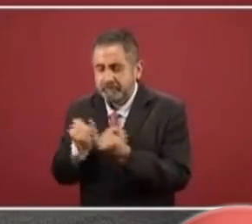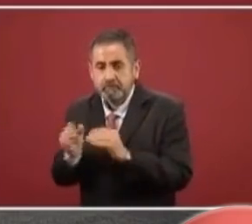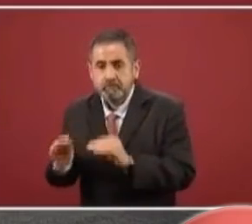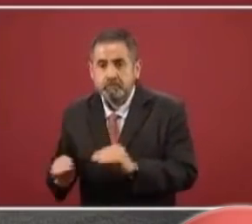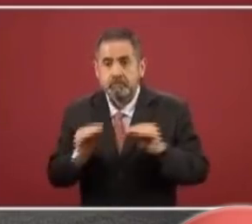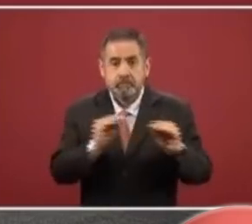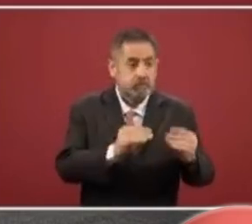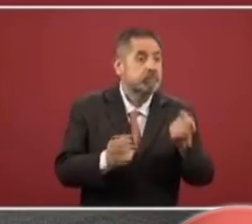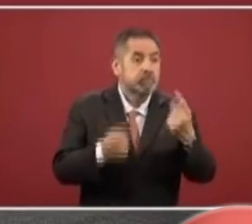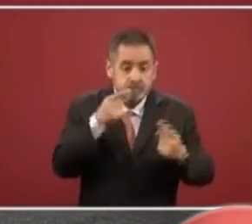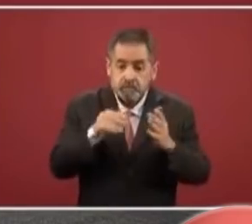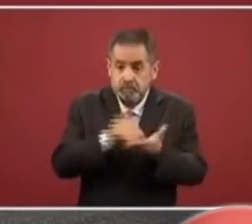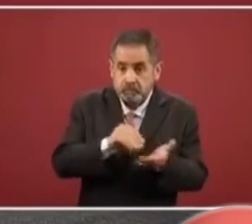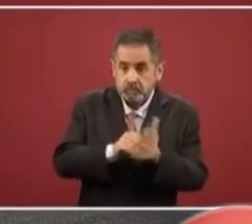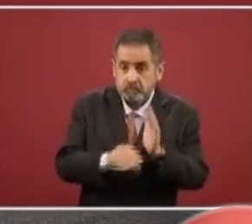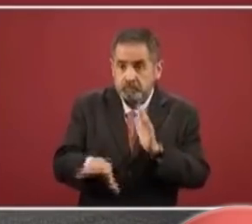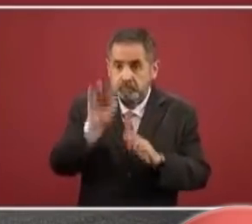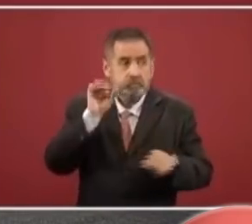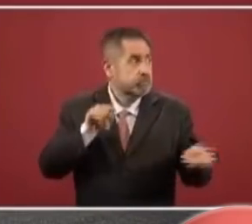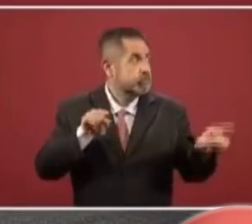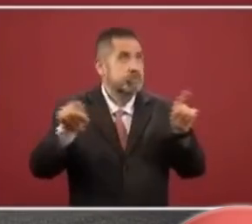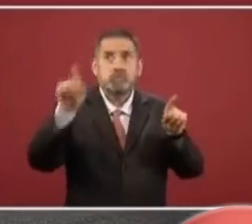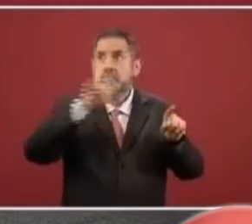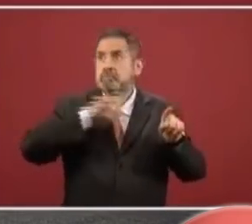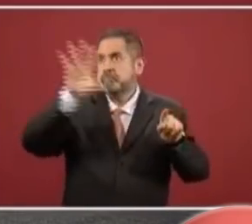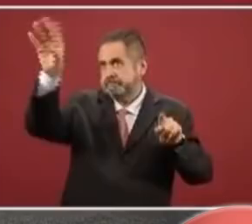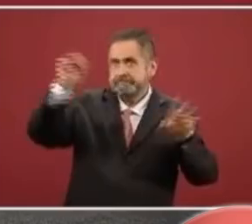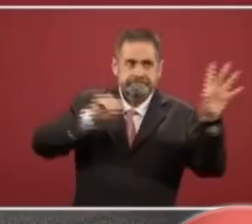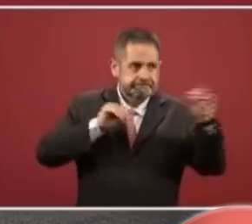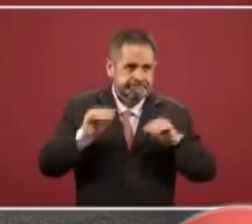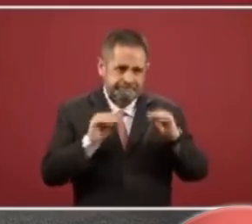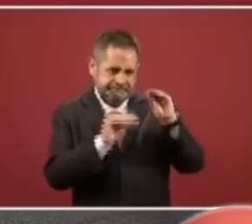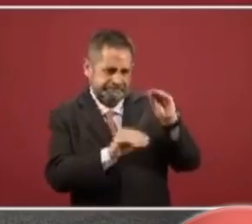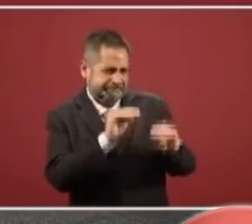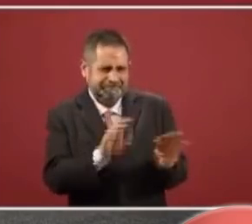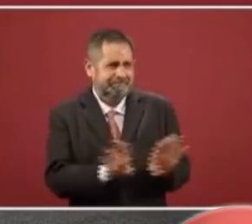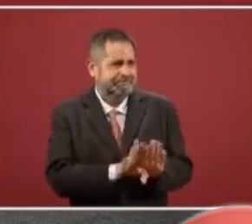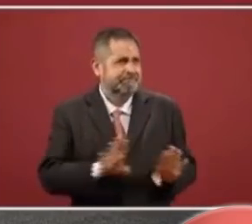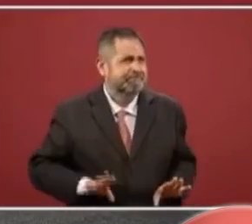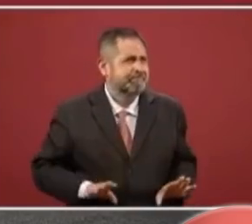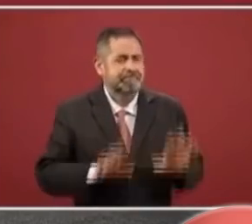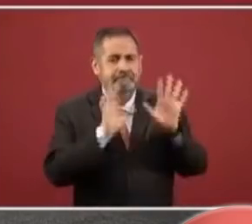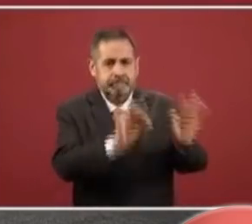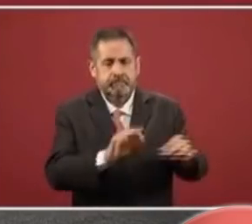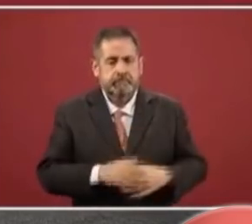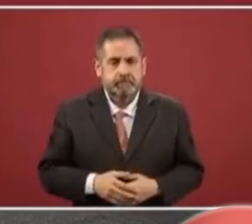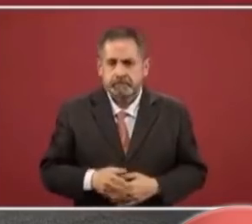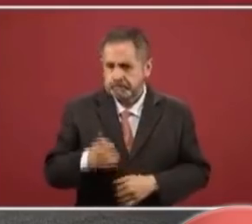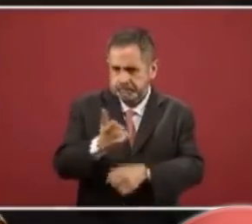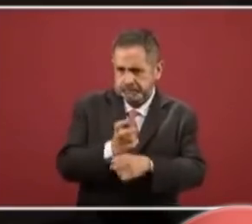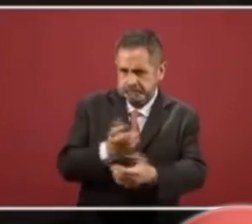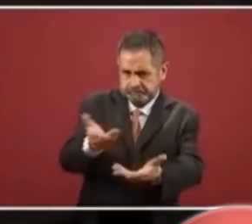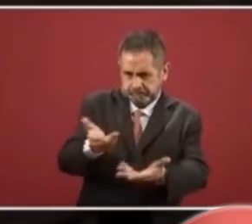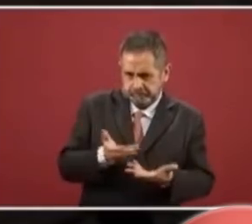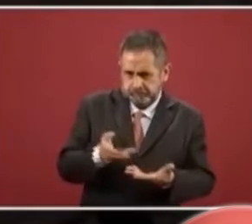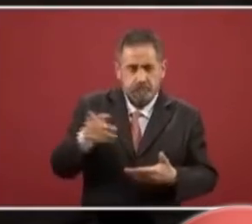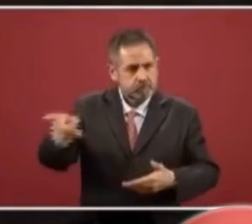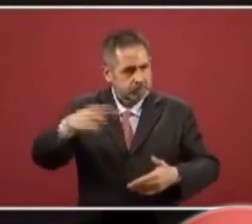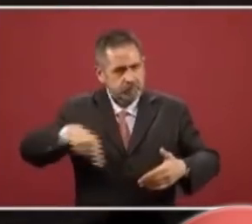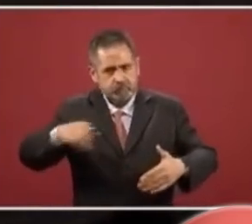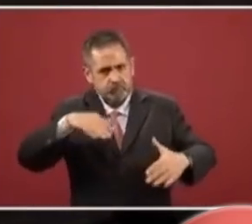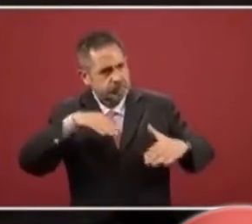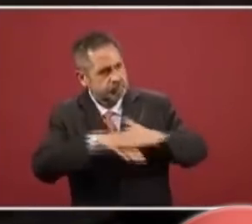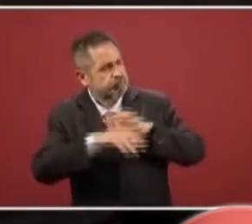se encontraron en otras partes del palacio y se colocaron ahí. Invito también a que